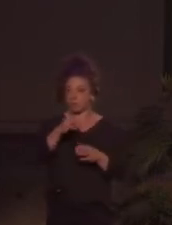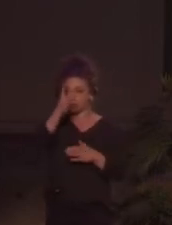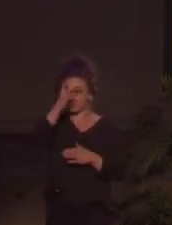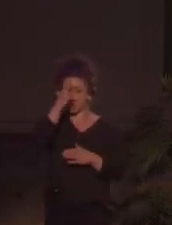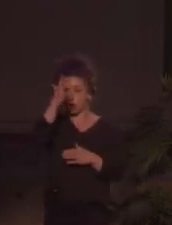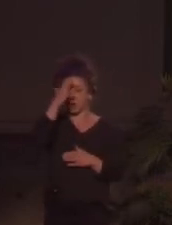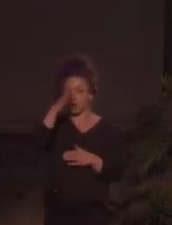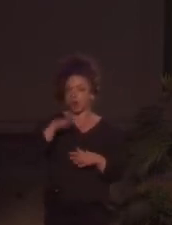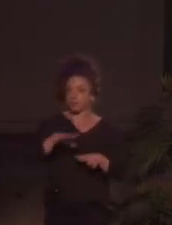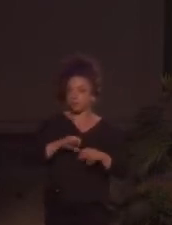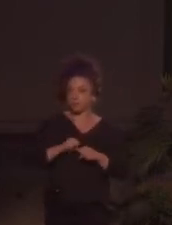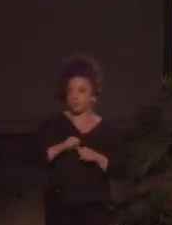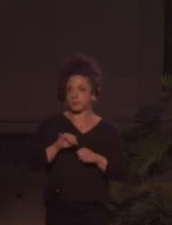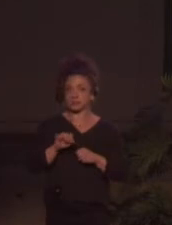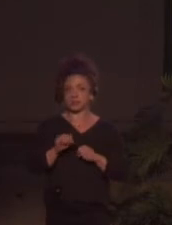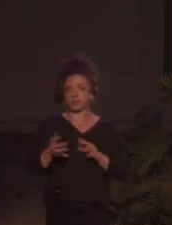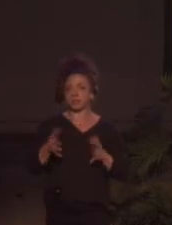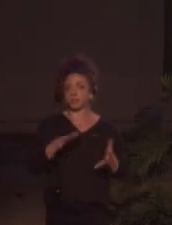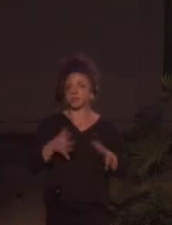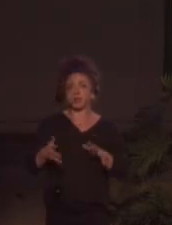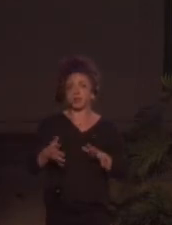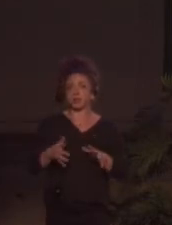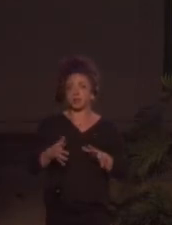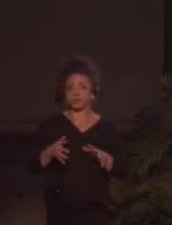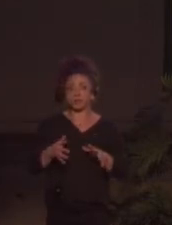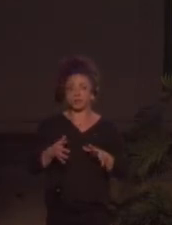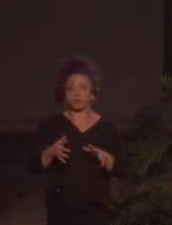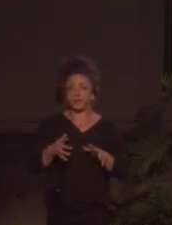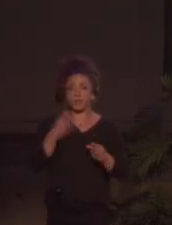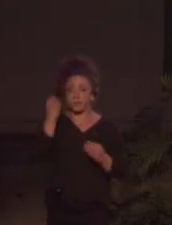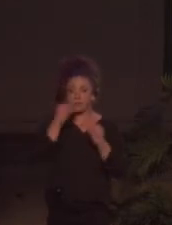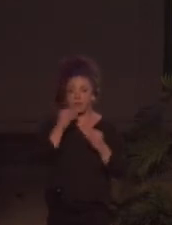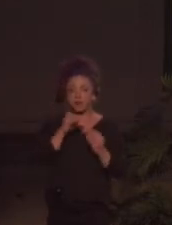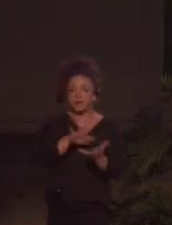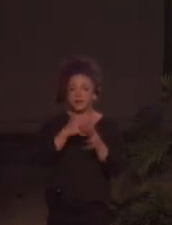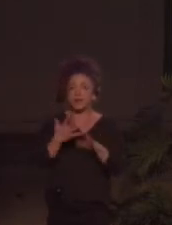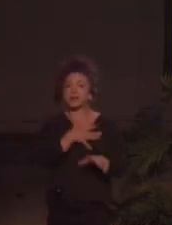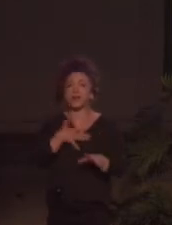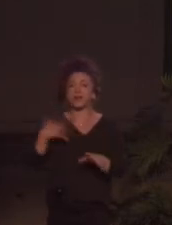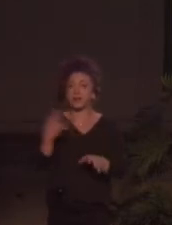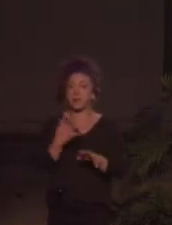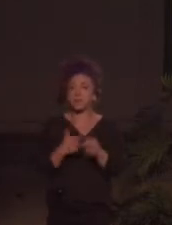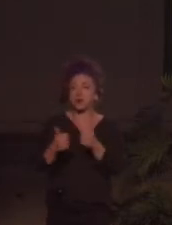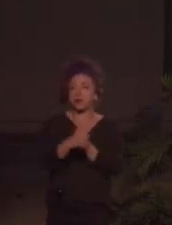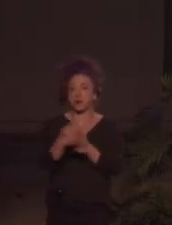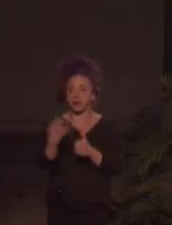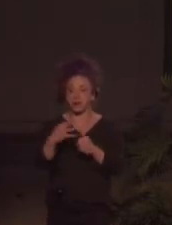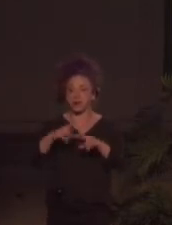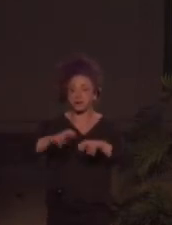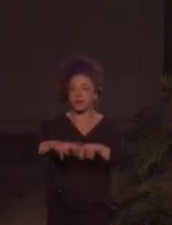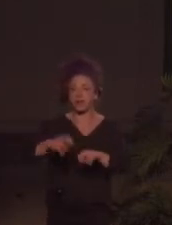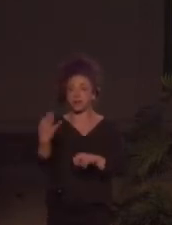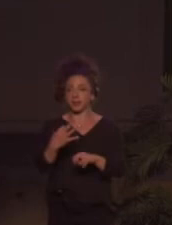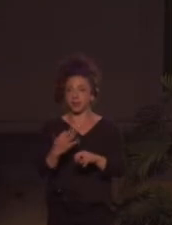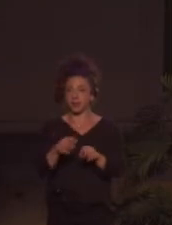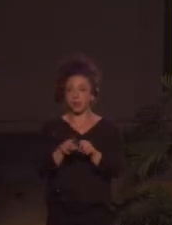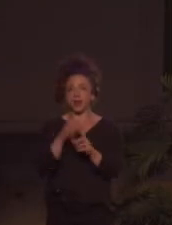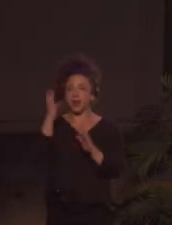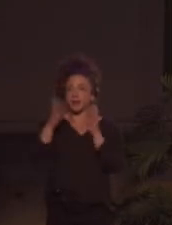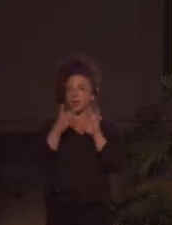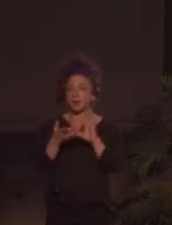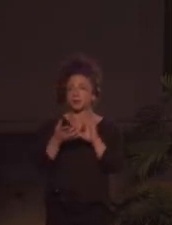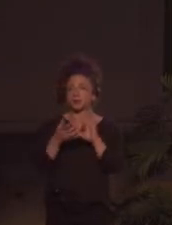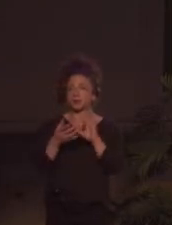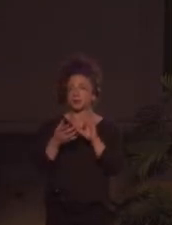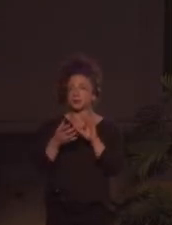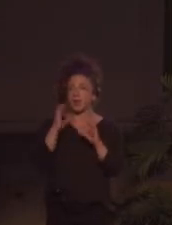gauza aldatu nahi ditugun errebisatzea, eta animaliekin nola harremantzen garen errebisatzea, eta ba, igual urruntzea pixka